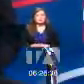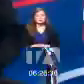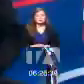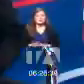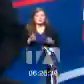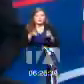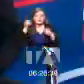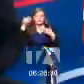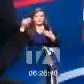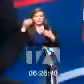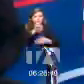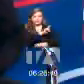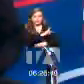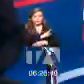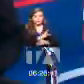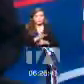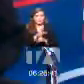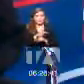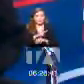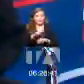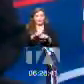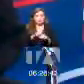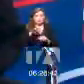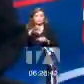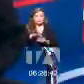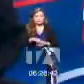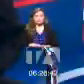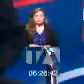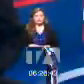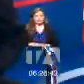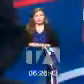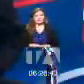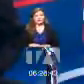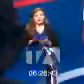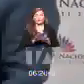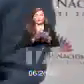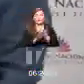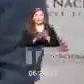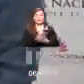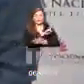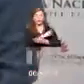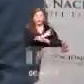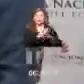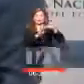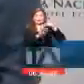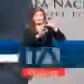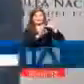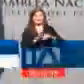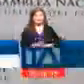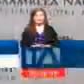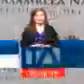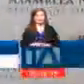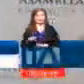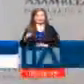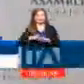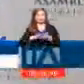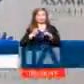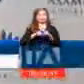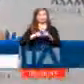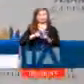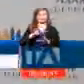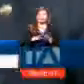en control político a los vocales del Consejo Nacional Electoral Transitorio. Fabricio Villamar empezará a recolectar las firmas